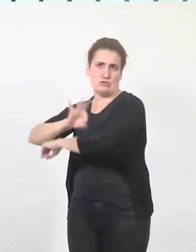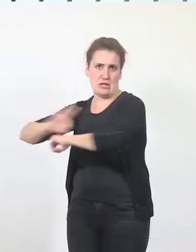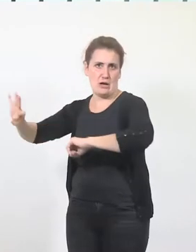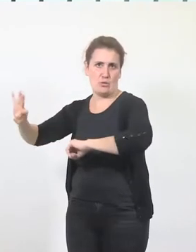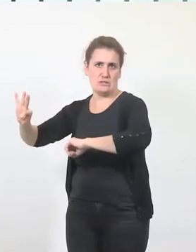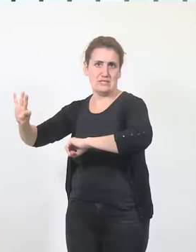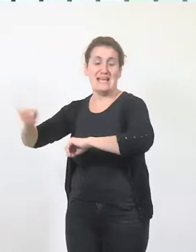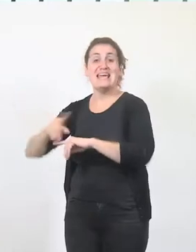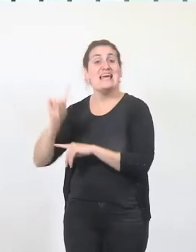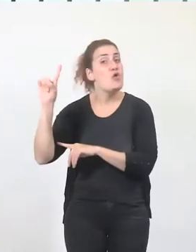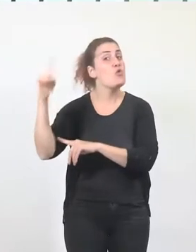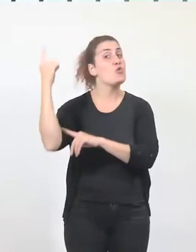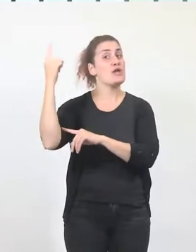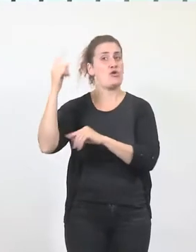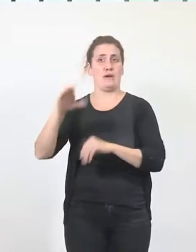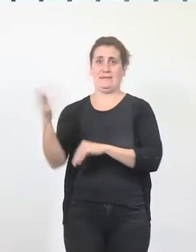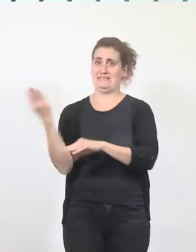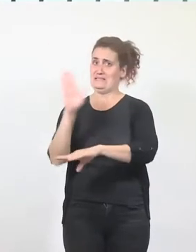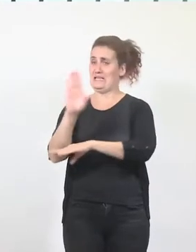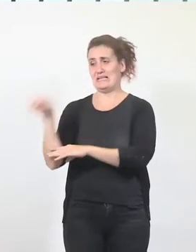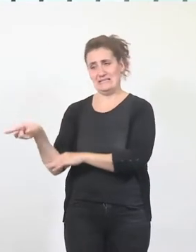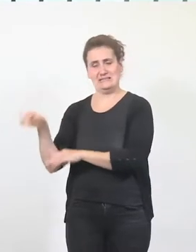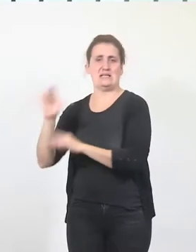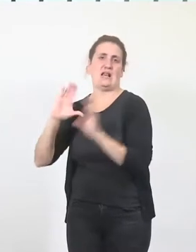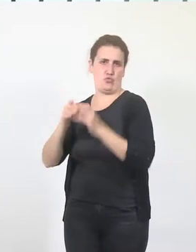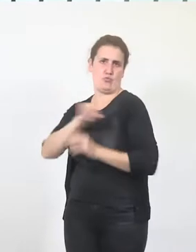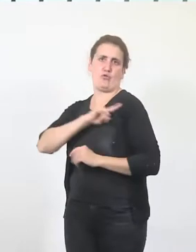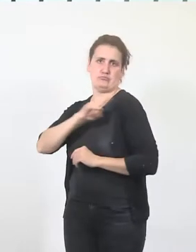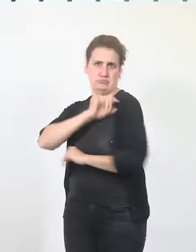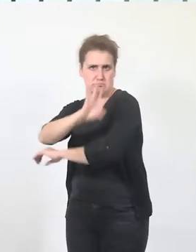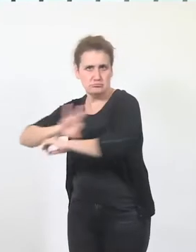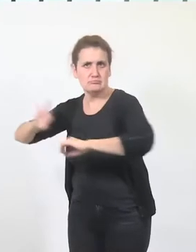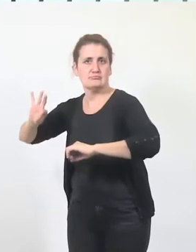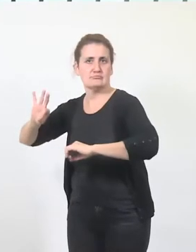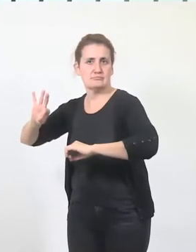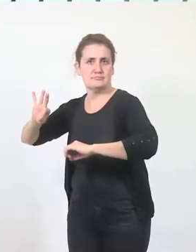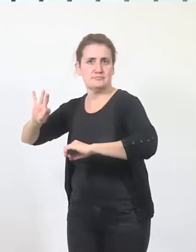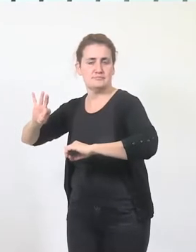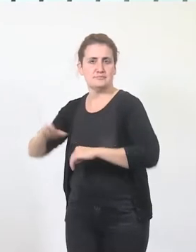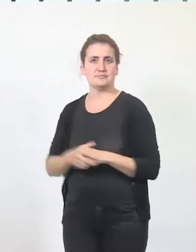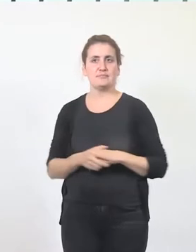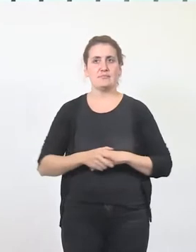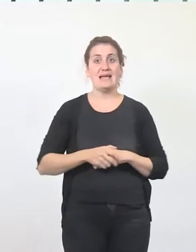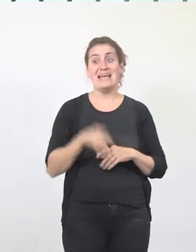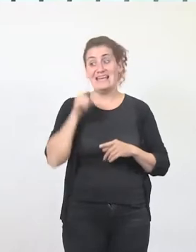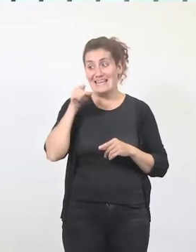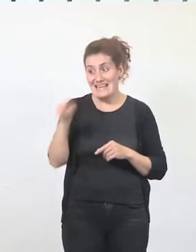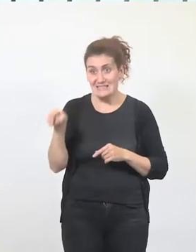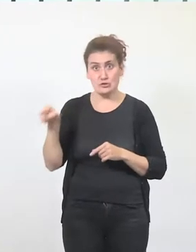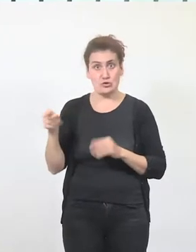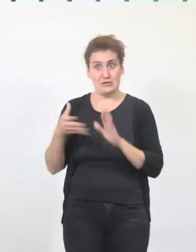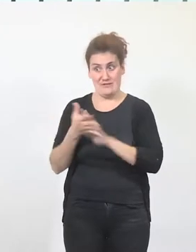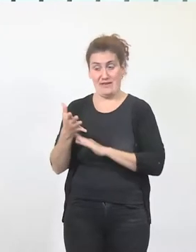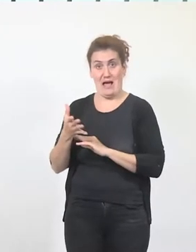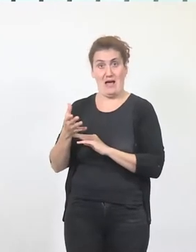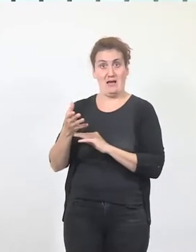representante es el Frente Polisario. Este en realidad le va a dar al Frente Polisario más poder,